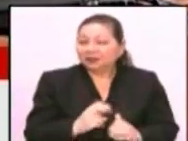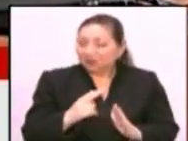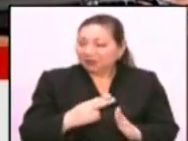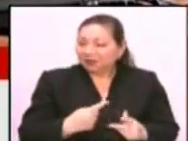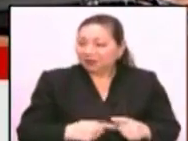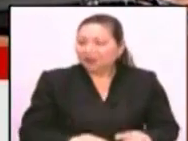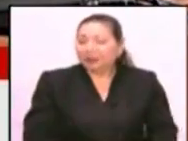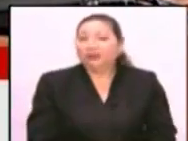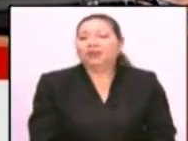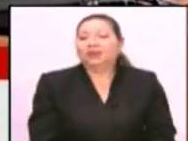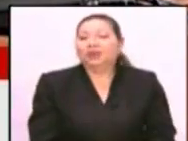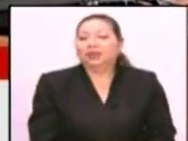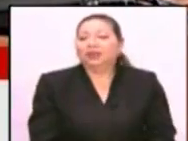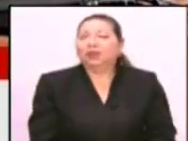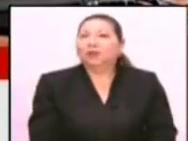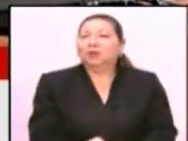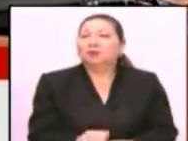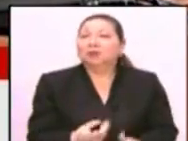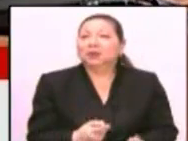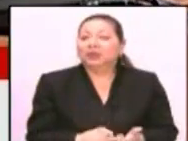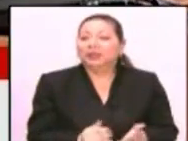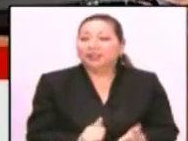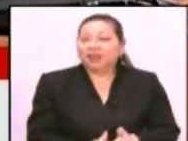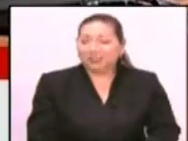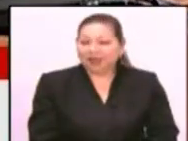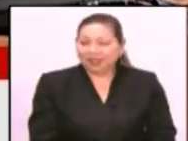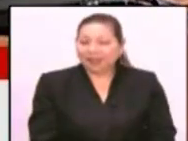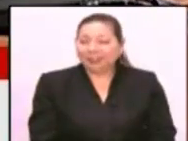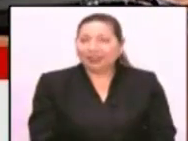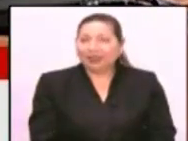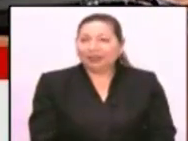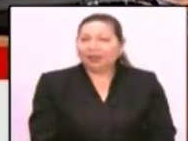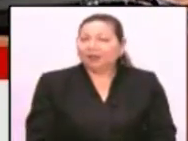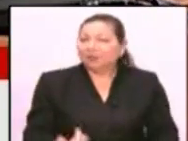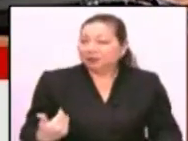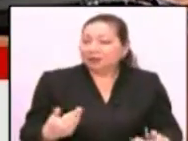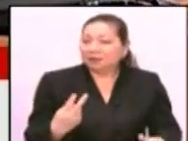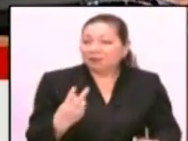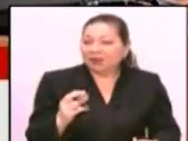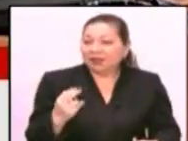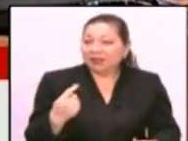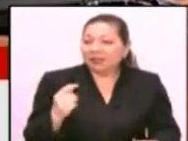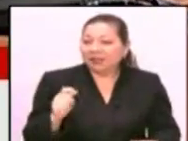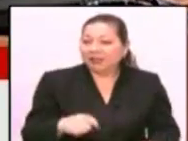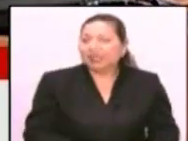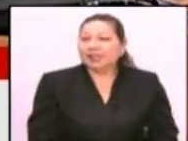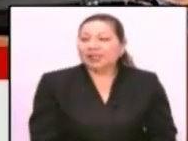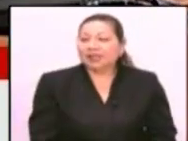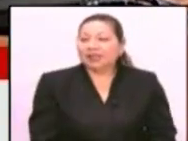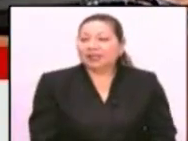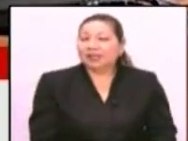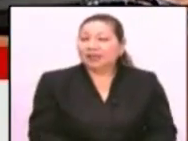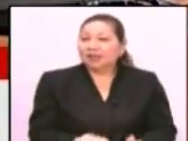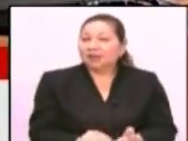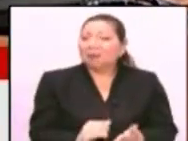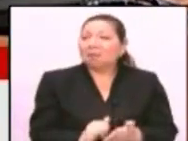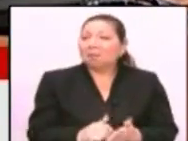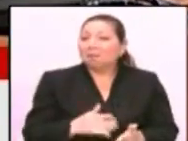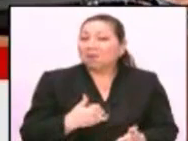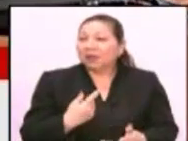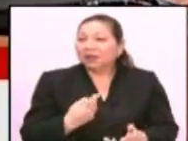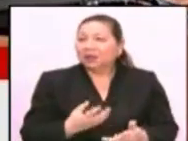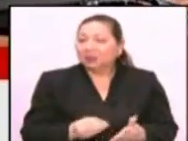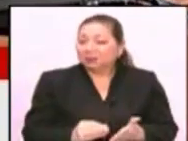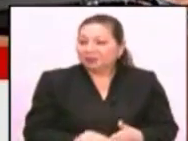reinserción, sino que también la sociedad, porque, digamos, con la retribución del 20% de la reparación civil, incluso la víctima podría